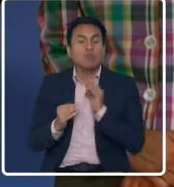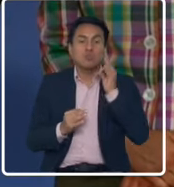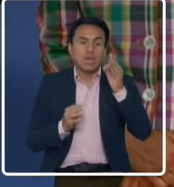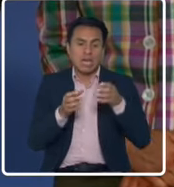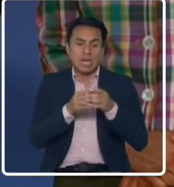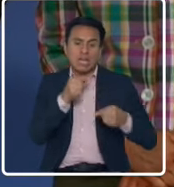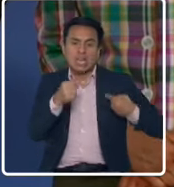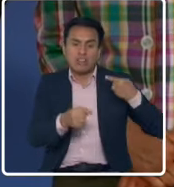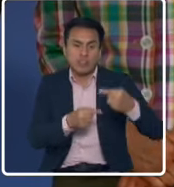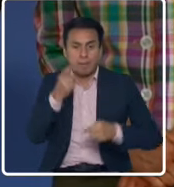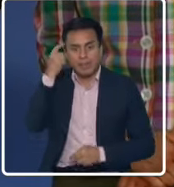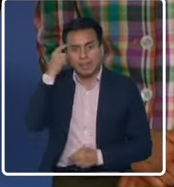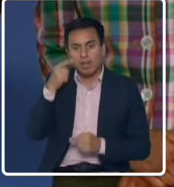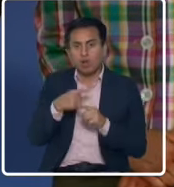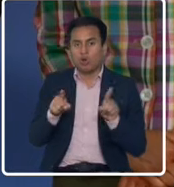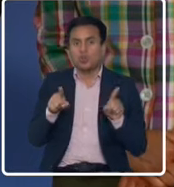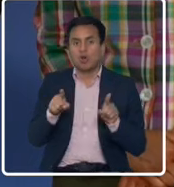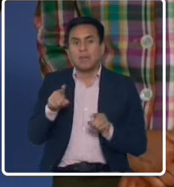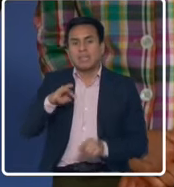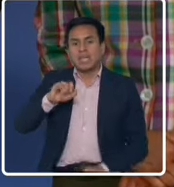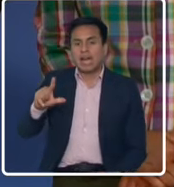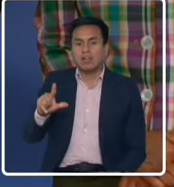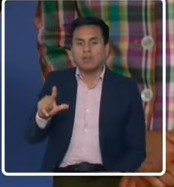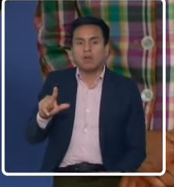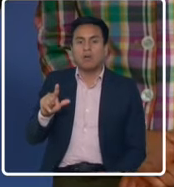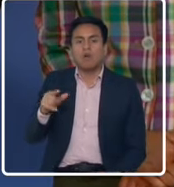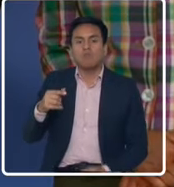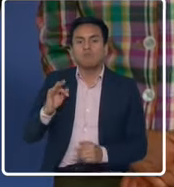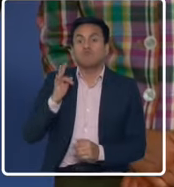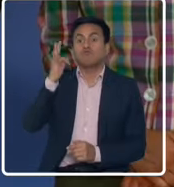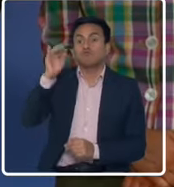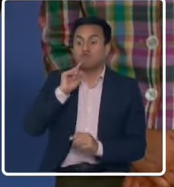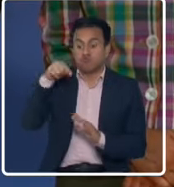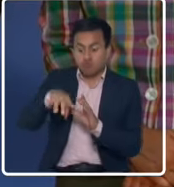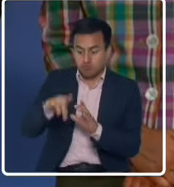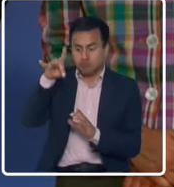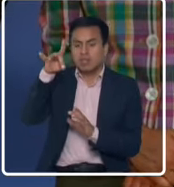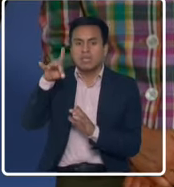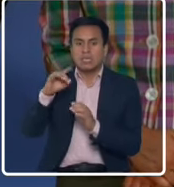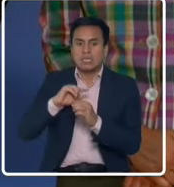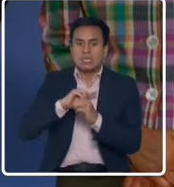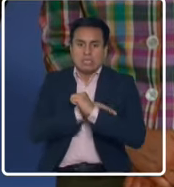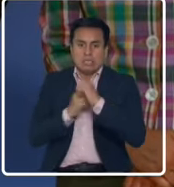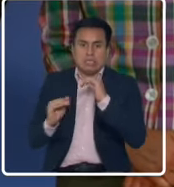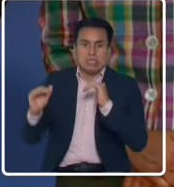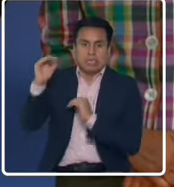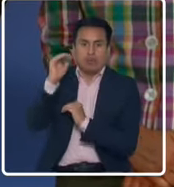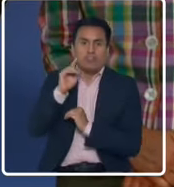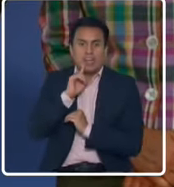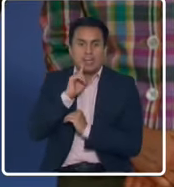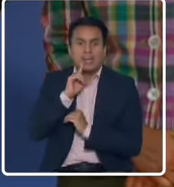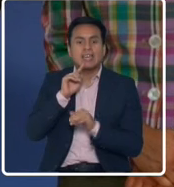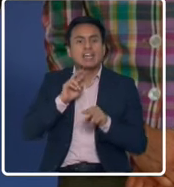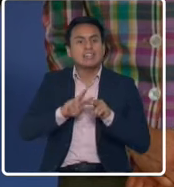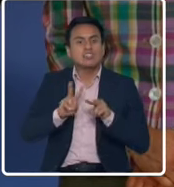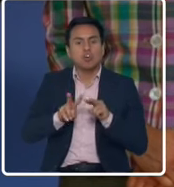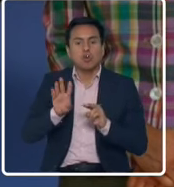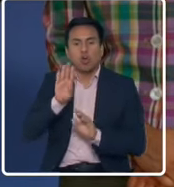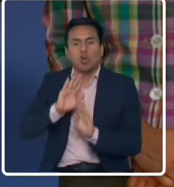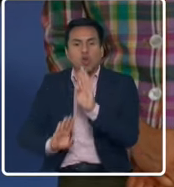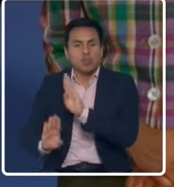futuras generaciones cuando sea otro el mineral o el microorganismo que tenga este potencial gigantesco y este ejercicio de